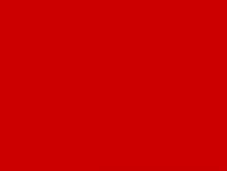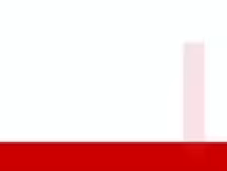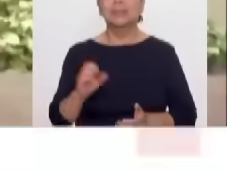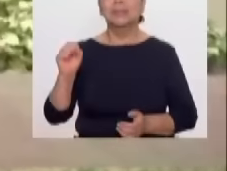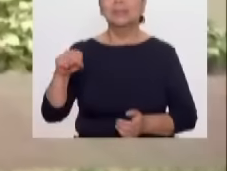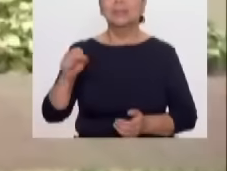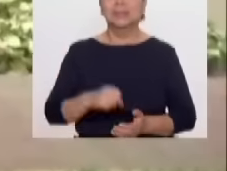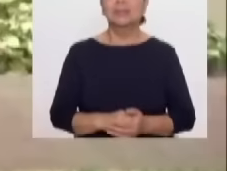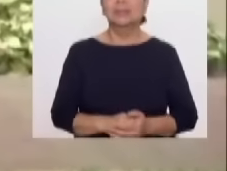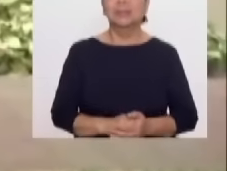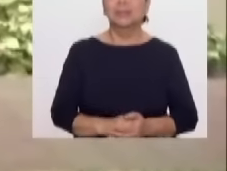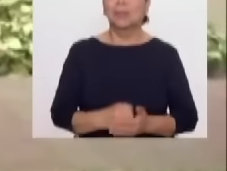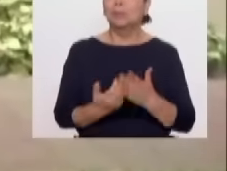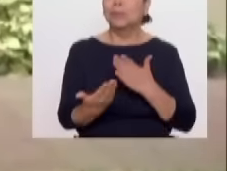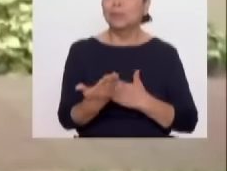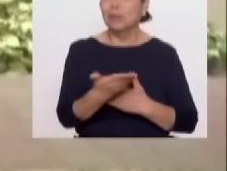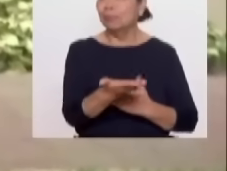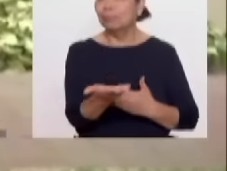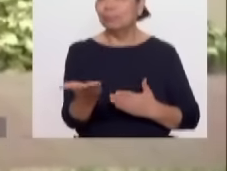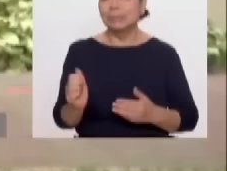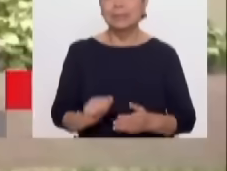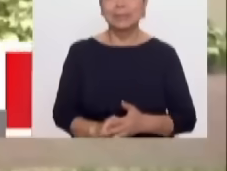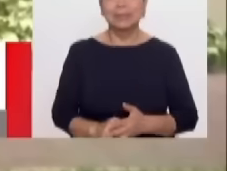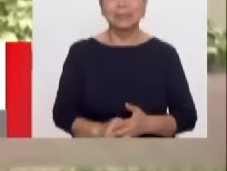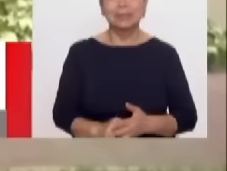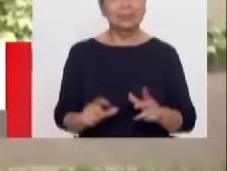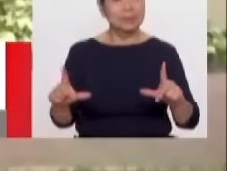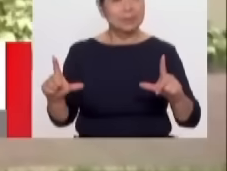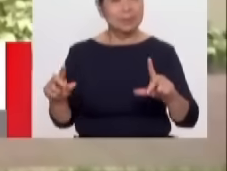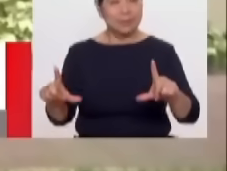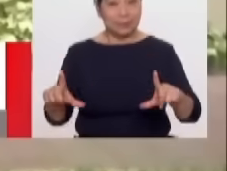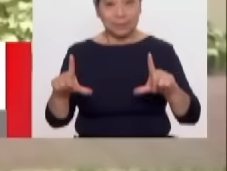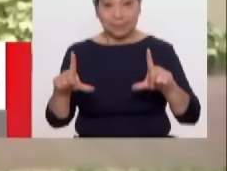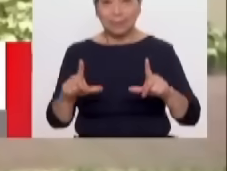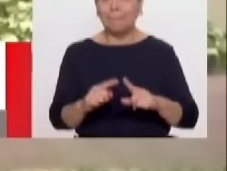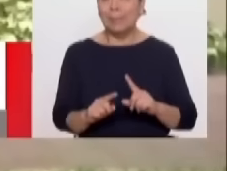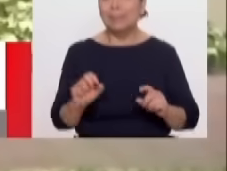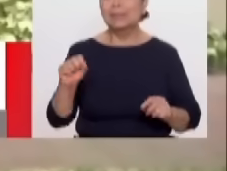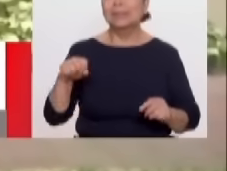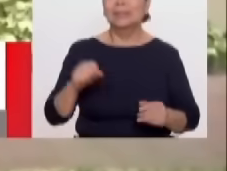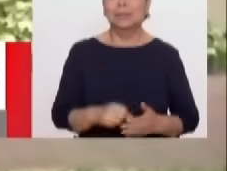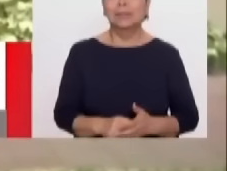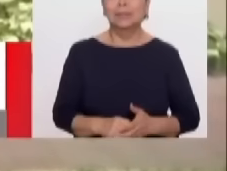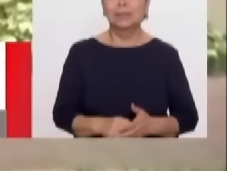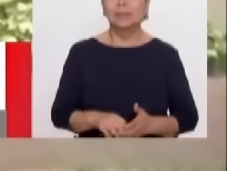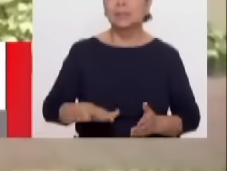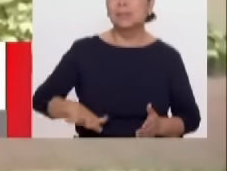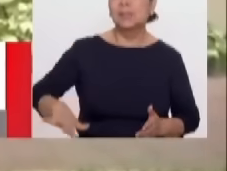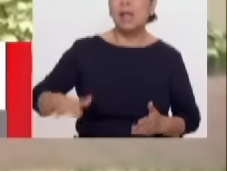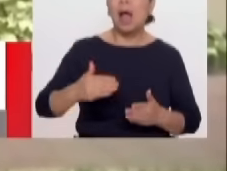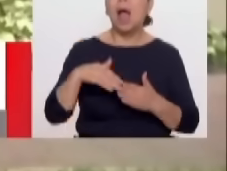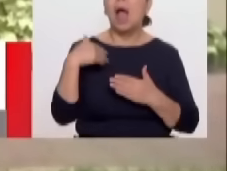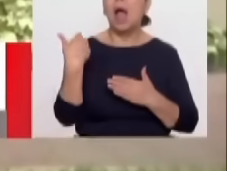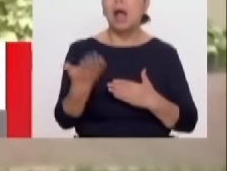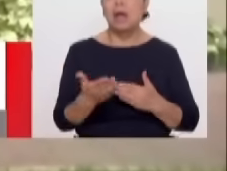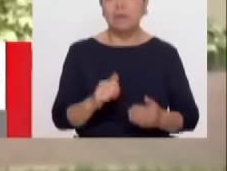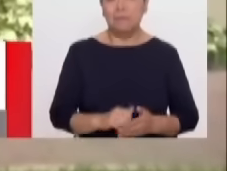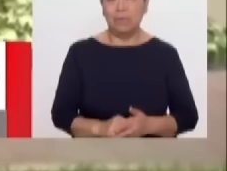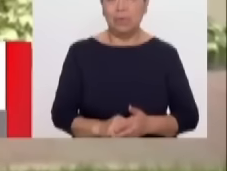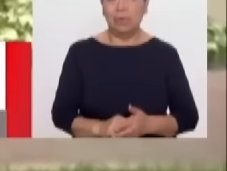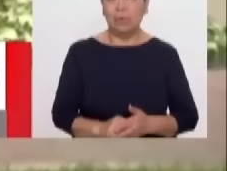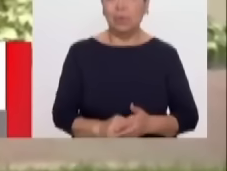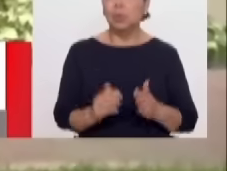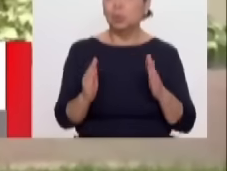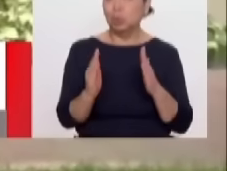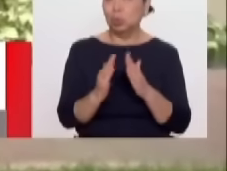Andrés, ¿cómo estás, Omar? María Fernanda, muy buenos días a ustedes y a los televidentes de TV Perú Noticias. Efectivamente, me encuentro en los exteriores de una